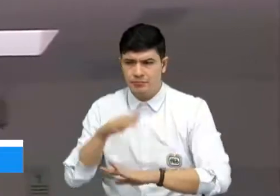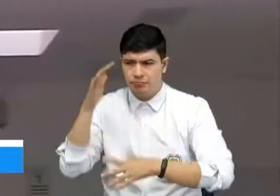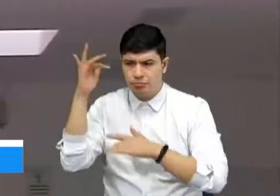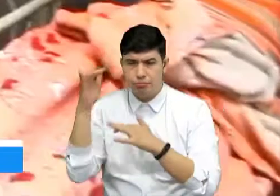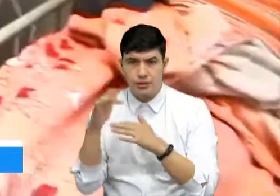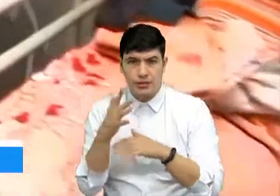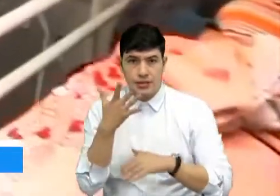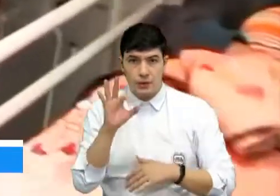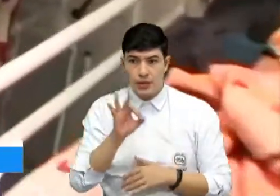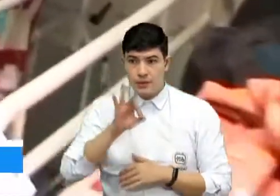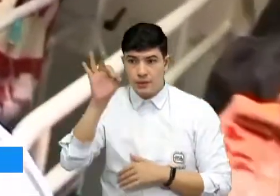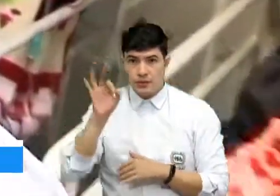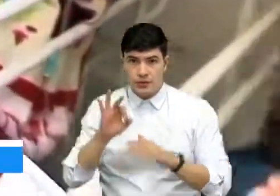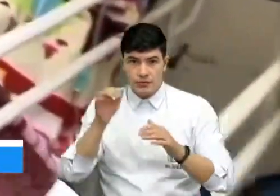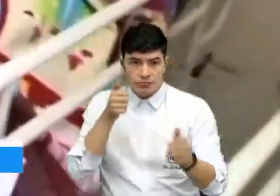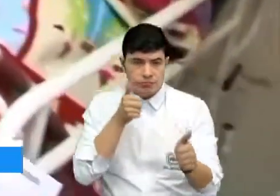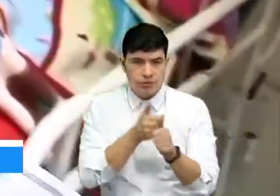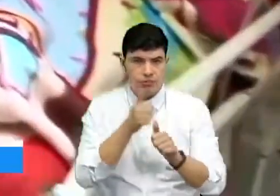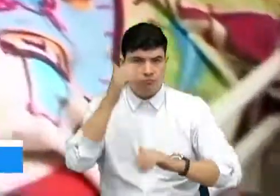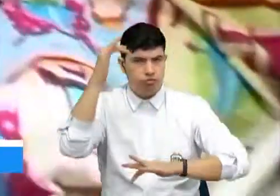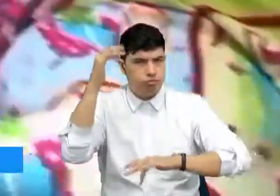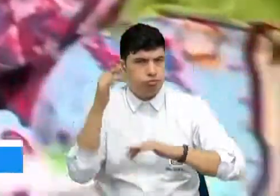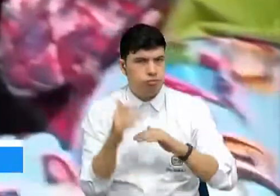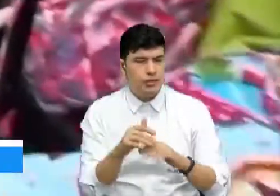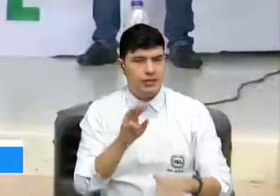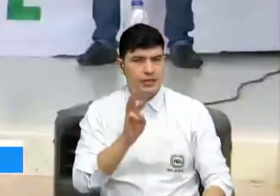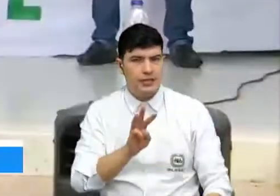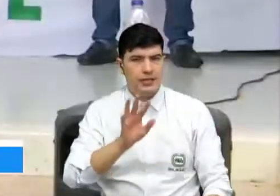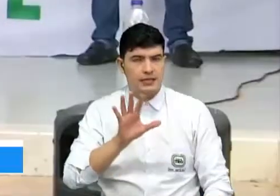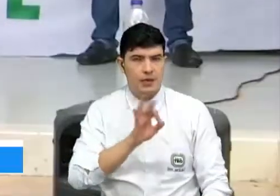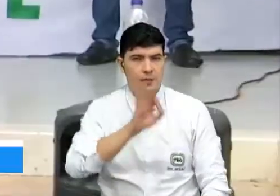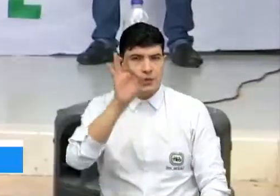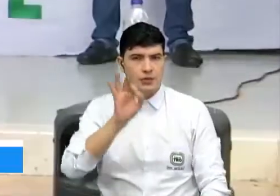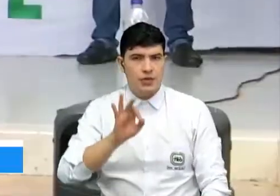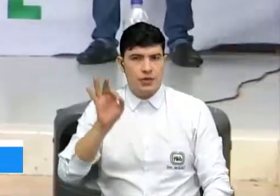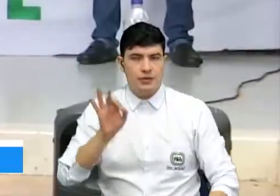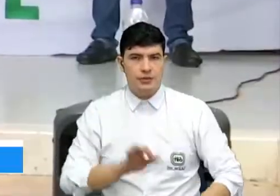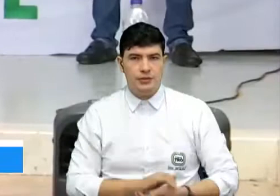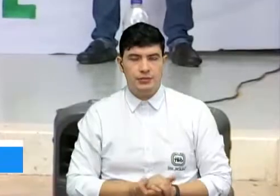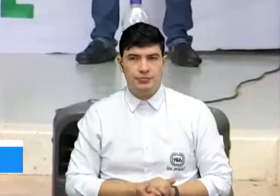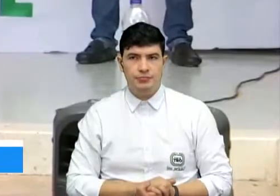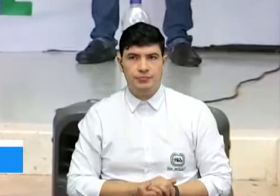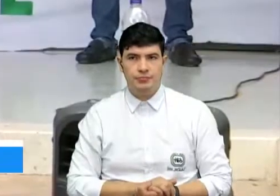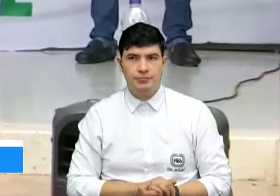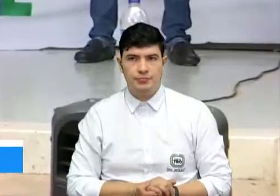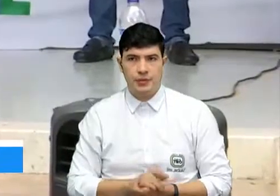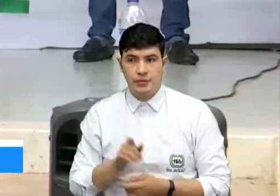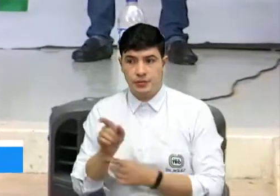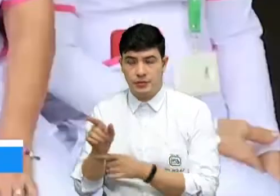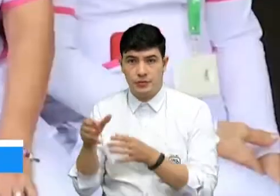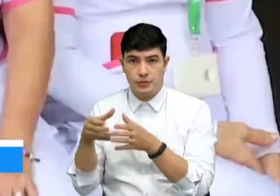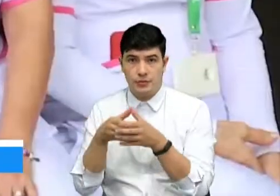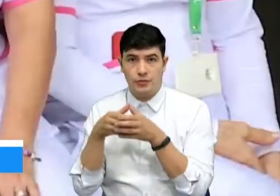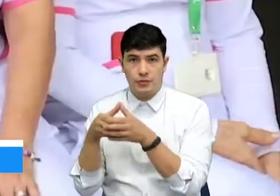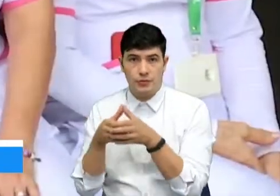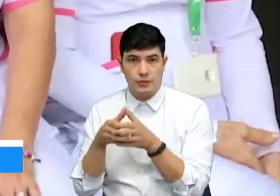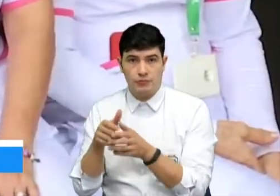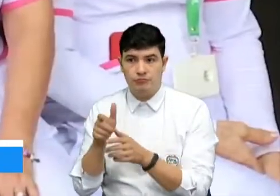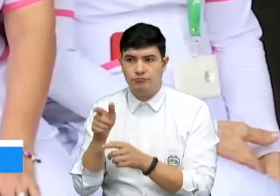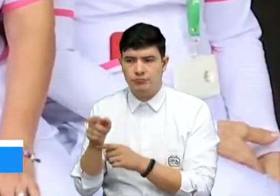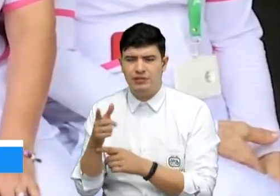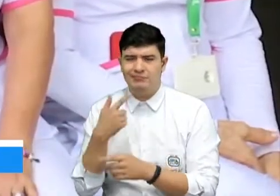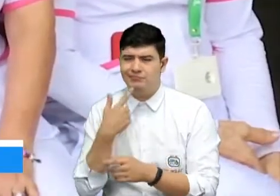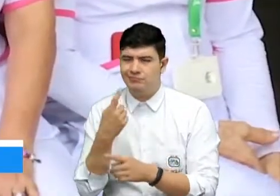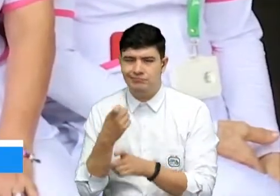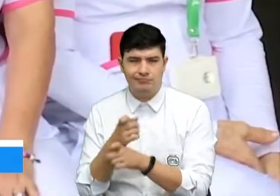disminuyeron de un 50% a menos de un 35%. Según Aristides Hernández, directivo de ANTOT, podría generar una crisis en la parte administrativa y